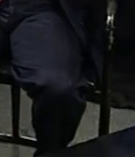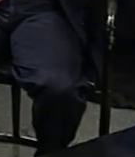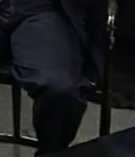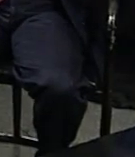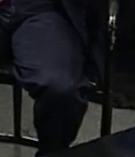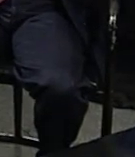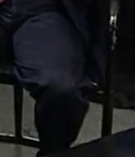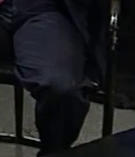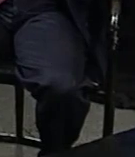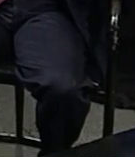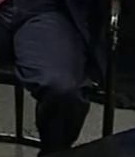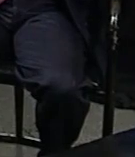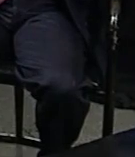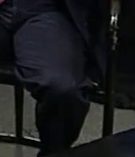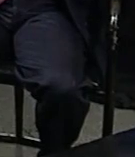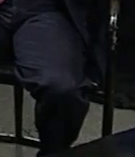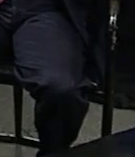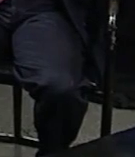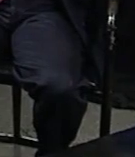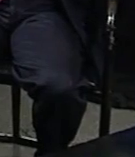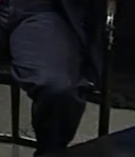solo el líder aquí,